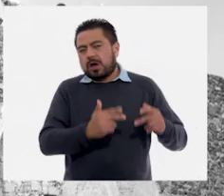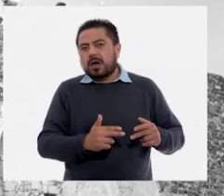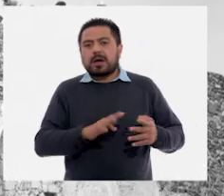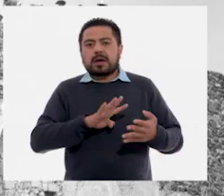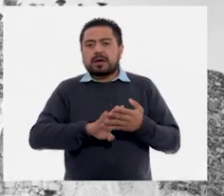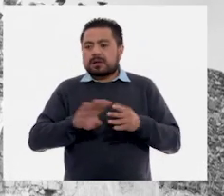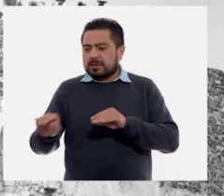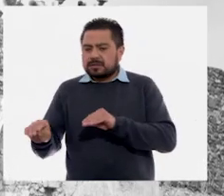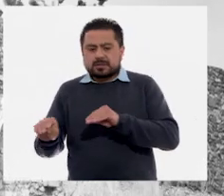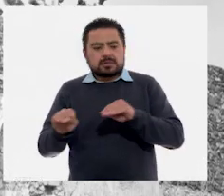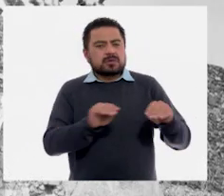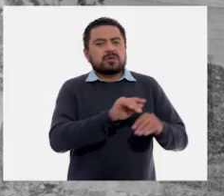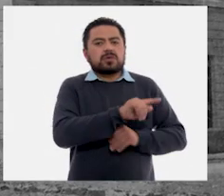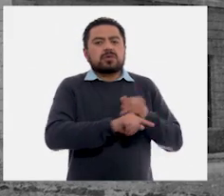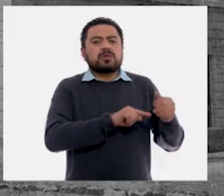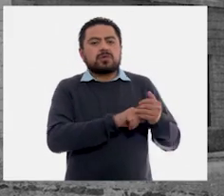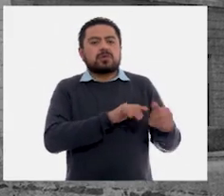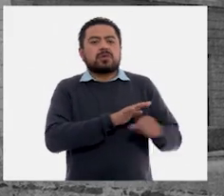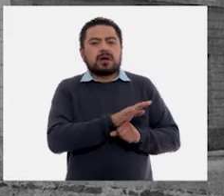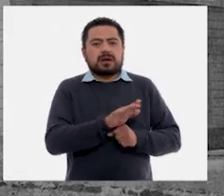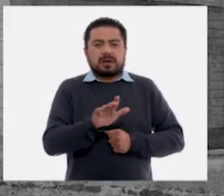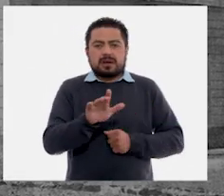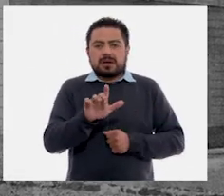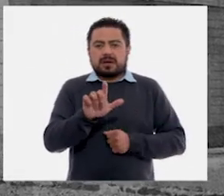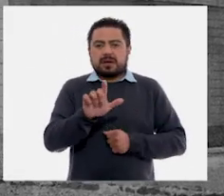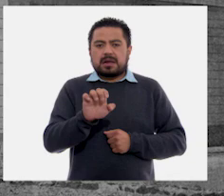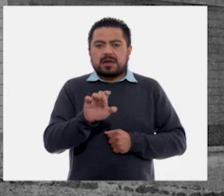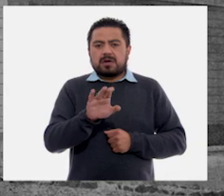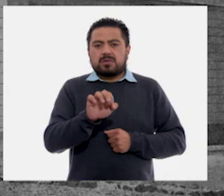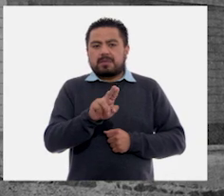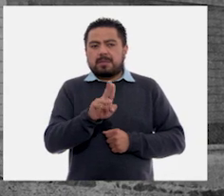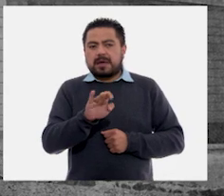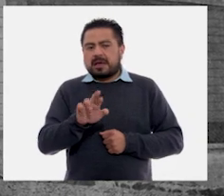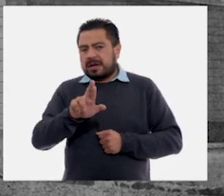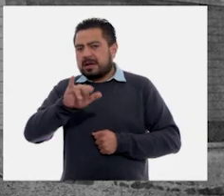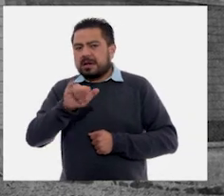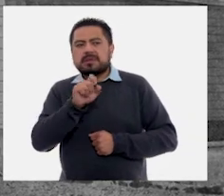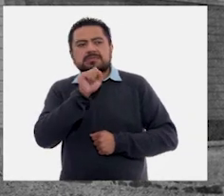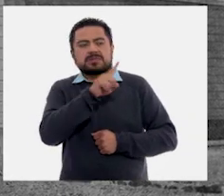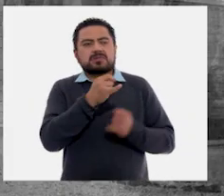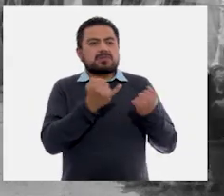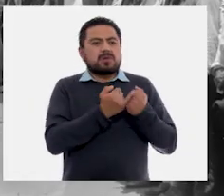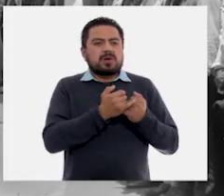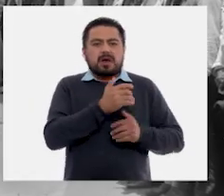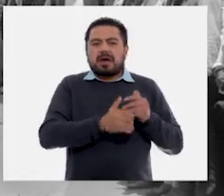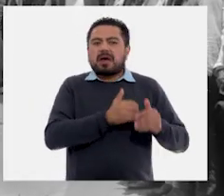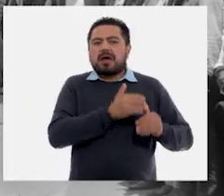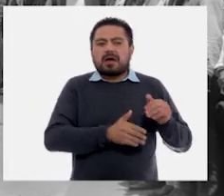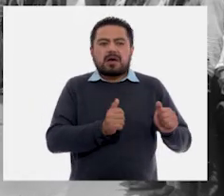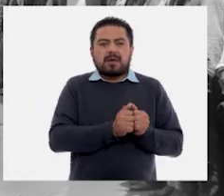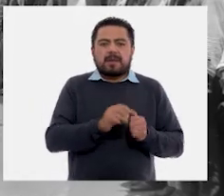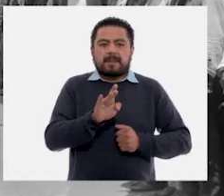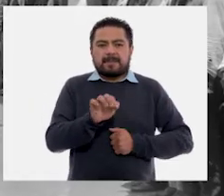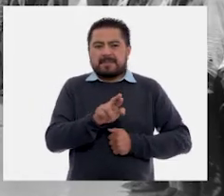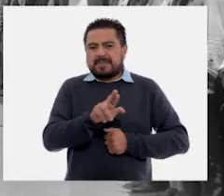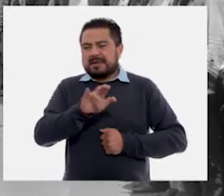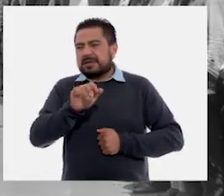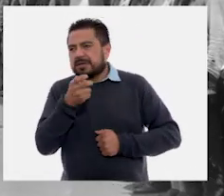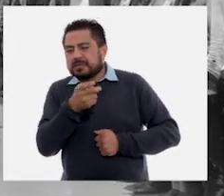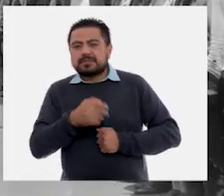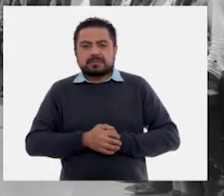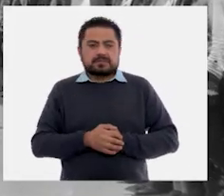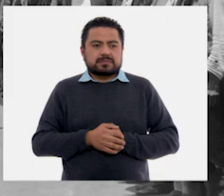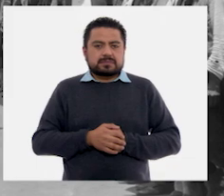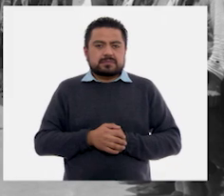trasladaron a la prisión de Lecumberri, que terminó igual que Belém, ¿verdad? Se le conoció como el Palacio Negro. El hecho es